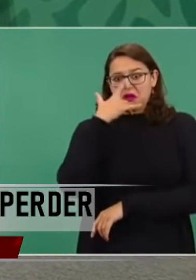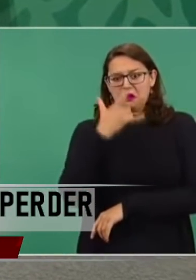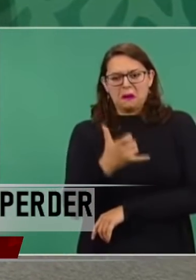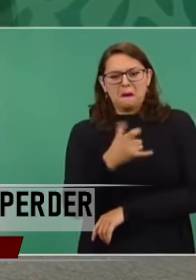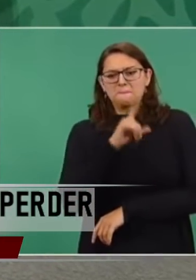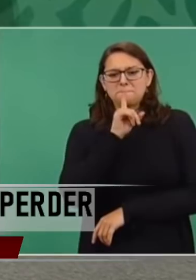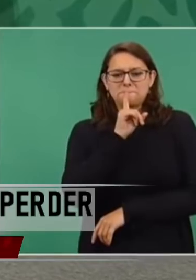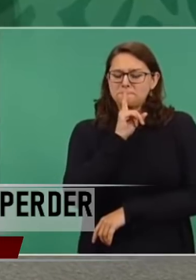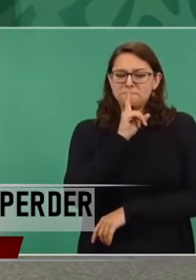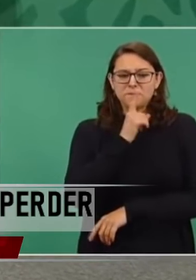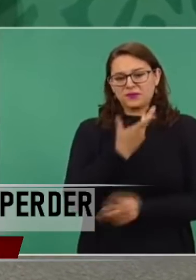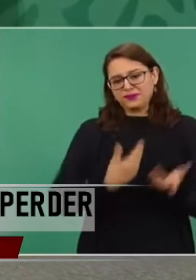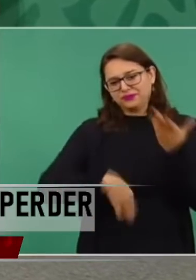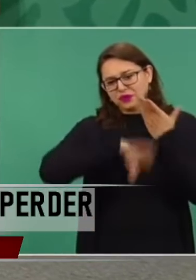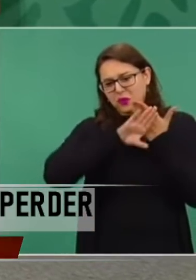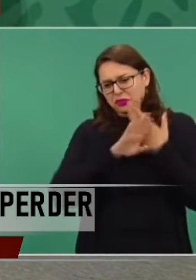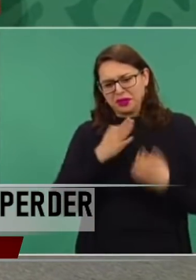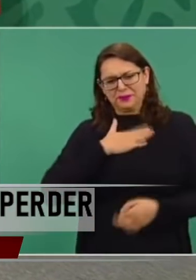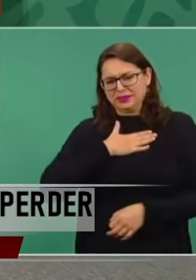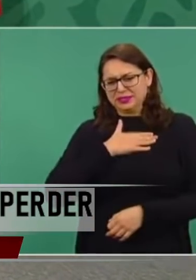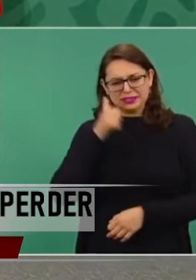tienen diferencia con nosotros